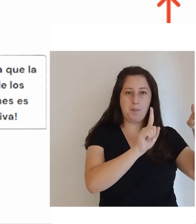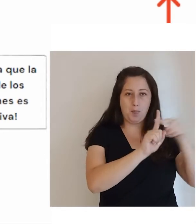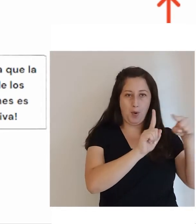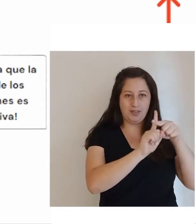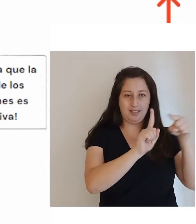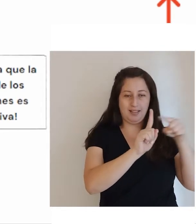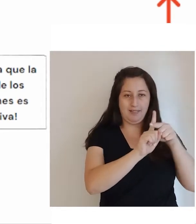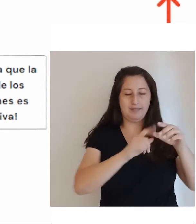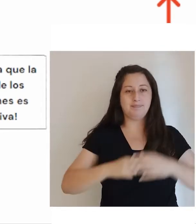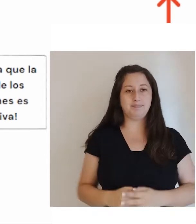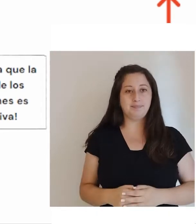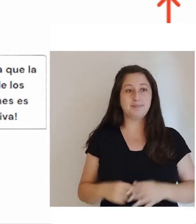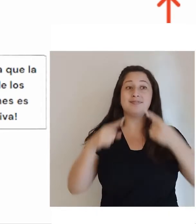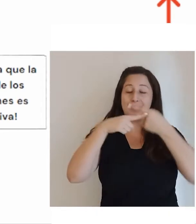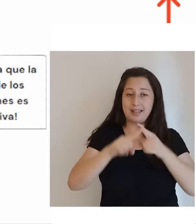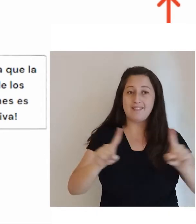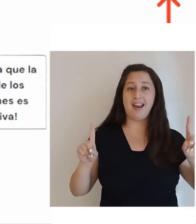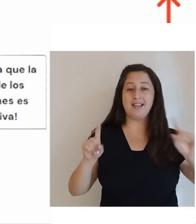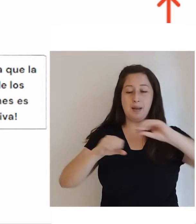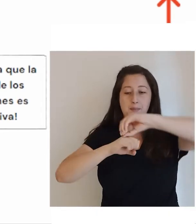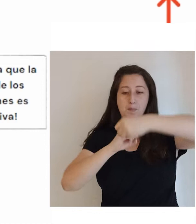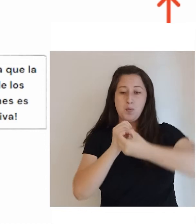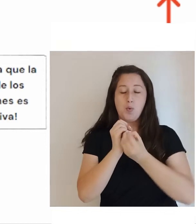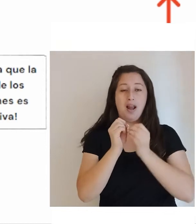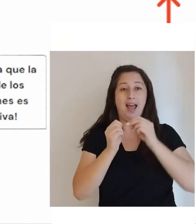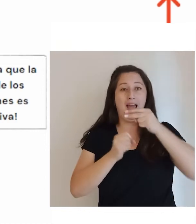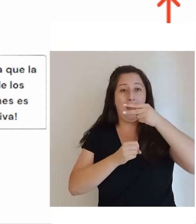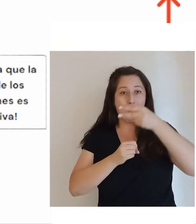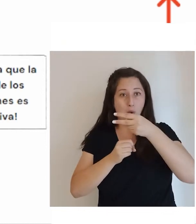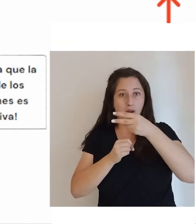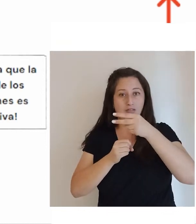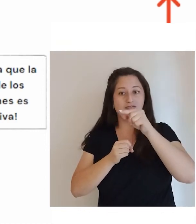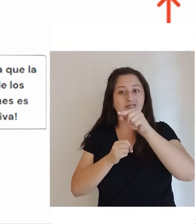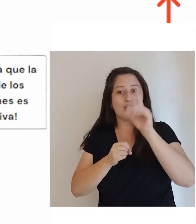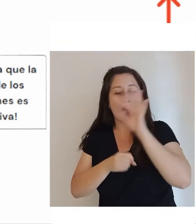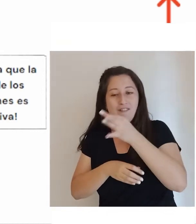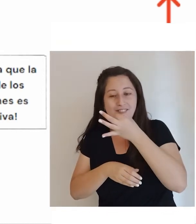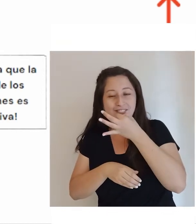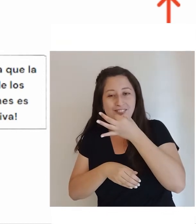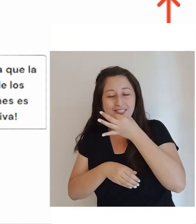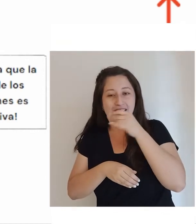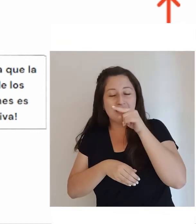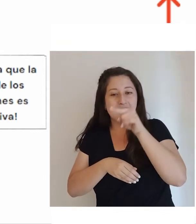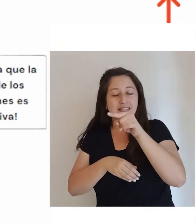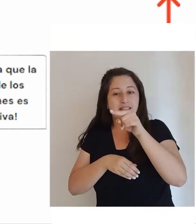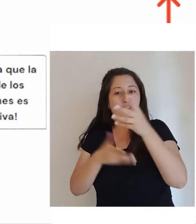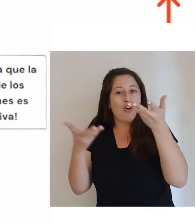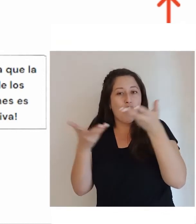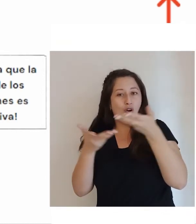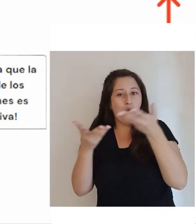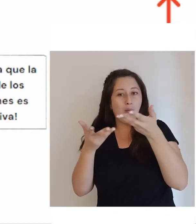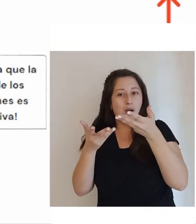positiva. A diferencia de la molécula de hidrógeno molecular, donde el color verde